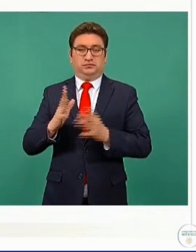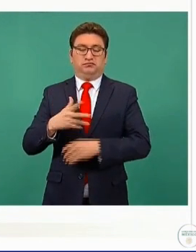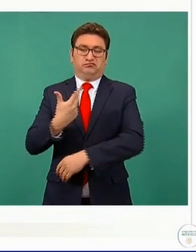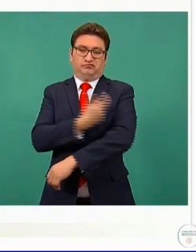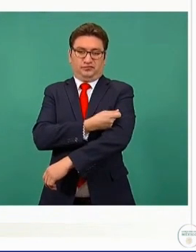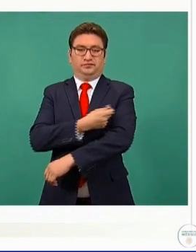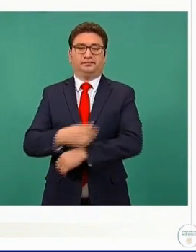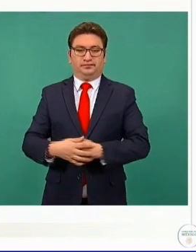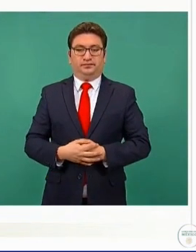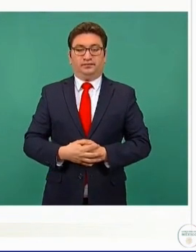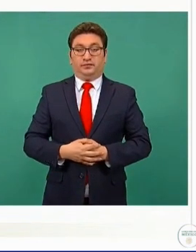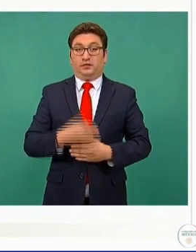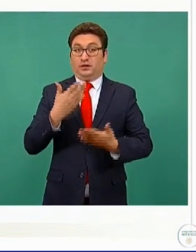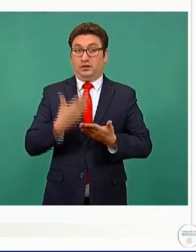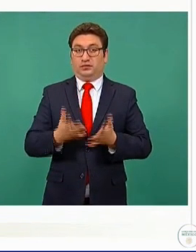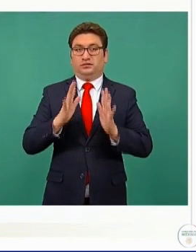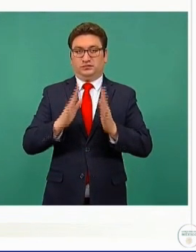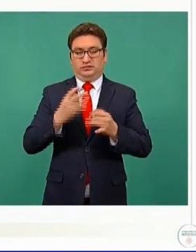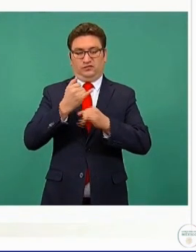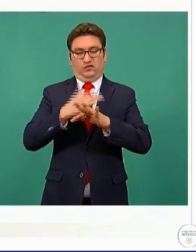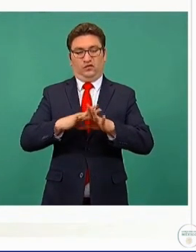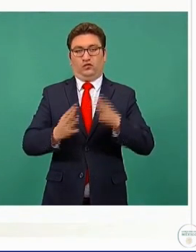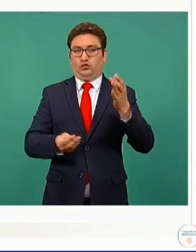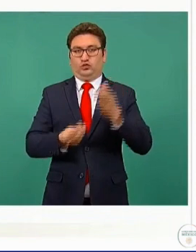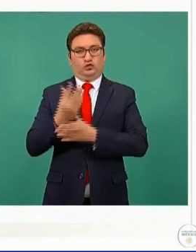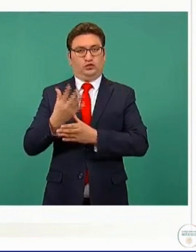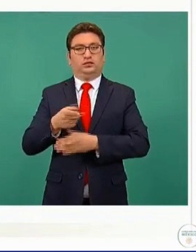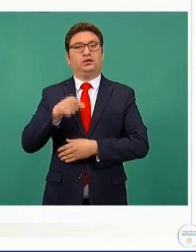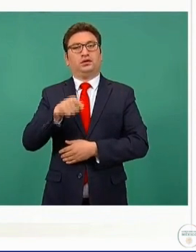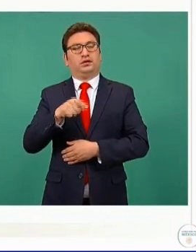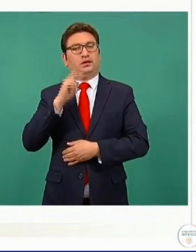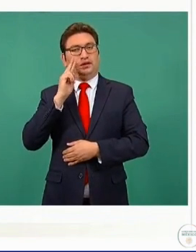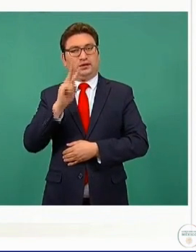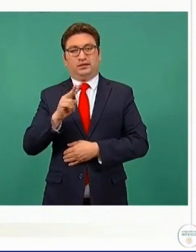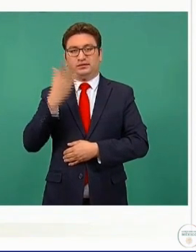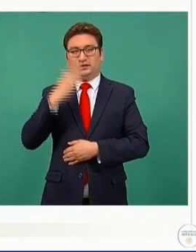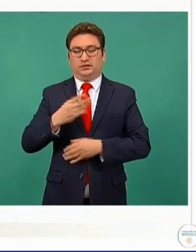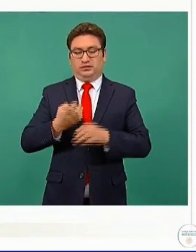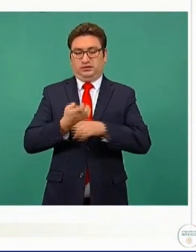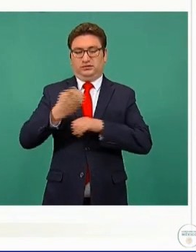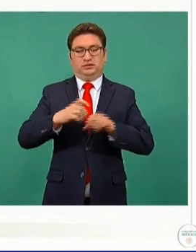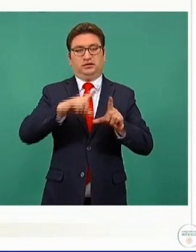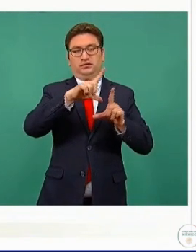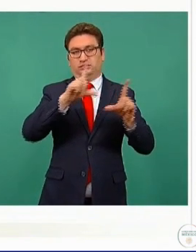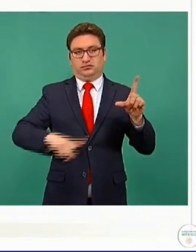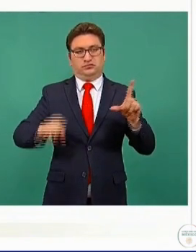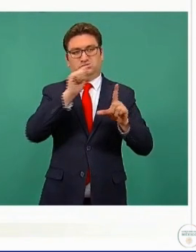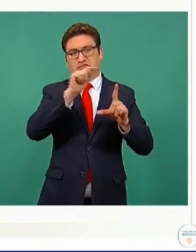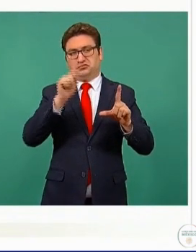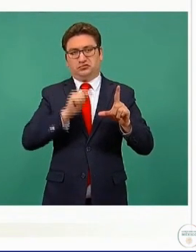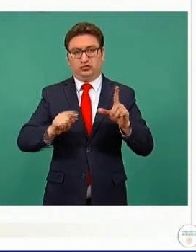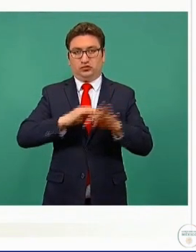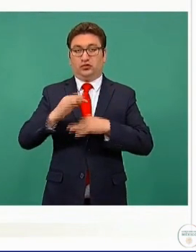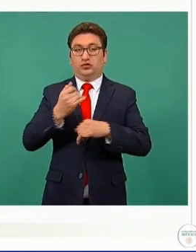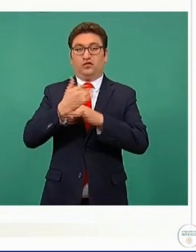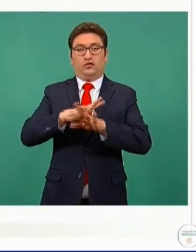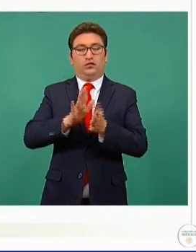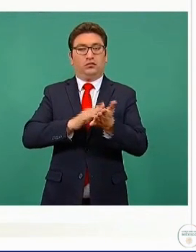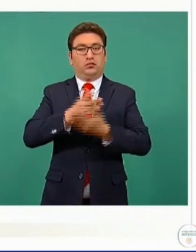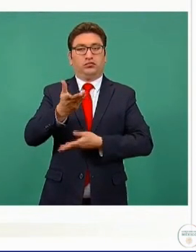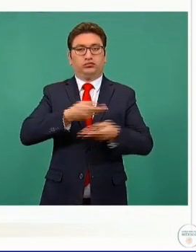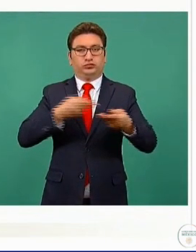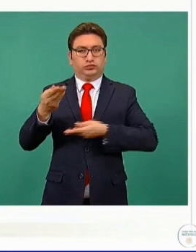vacunadas. Hemos actualizado ya con la información más reciente, sobre todo de las entidades federativas que tenían rezago en la documentación